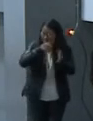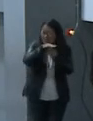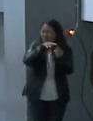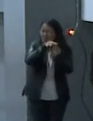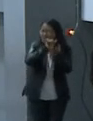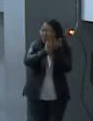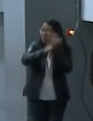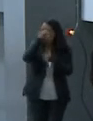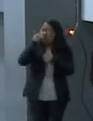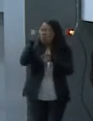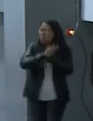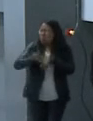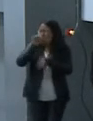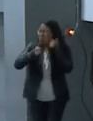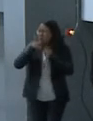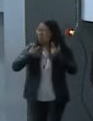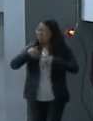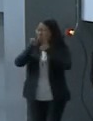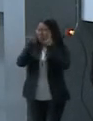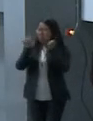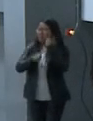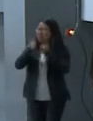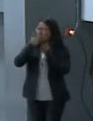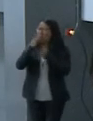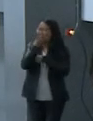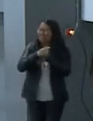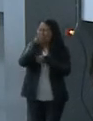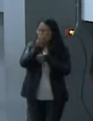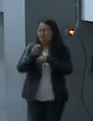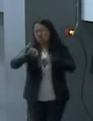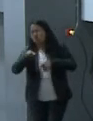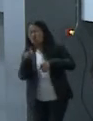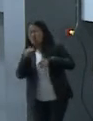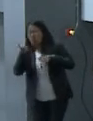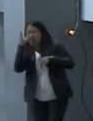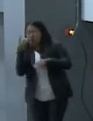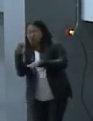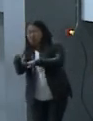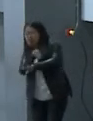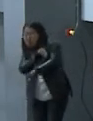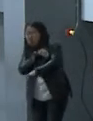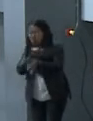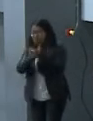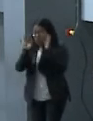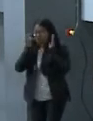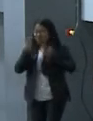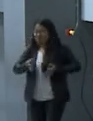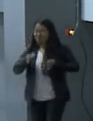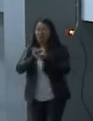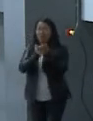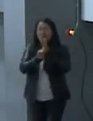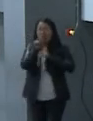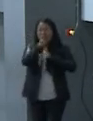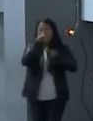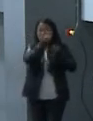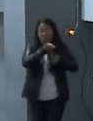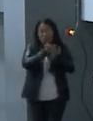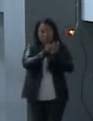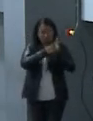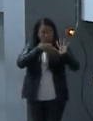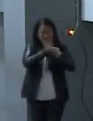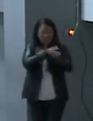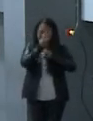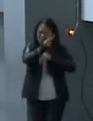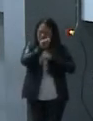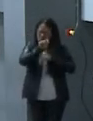general, nacional? Se hablaba de en torno a 18, algo billones de pesos, ustedes recordarán, de lo cual eran 3,5, creo,